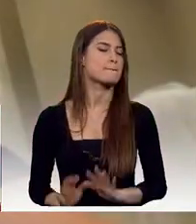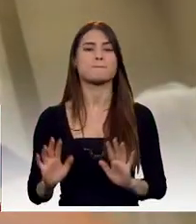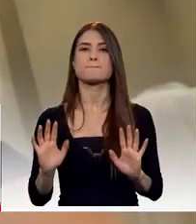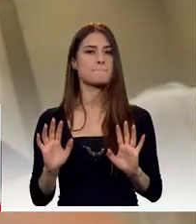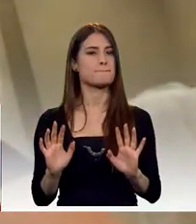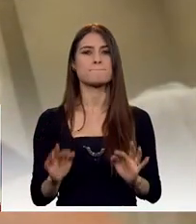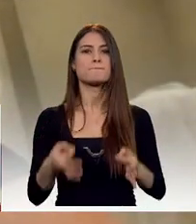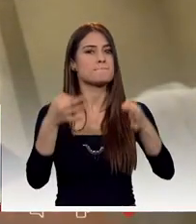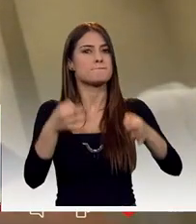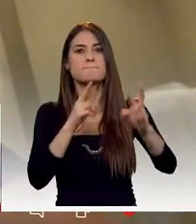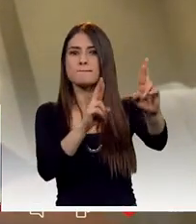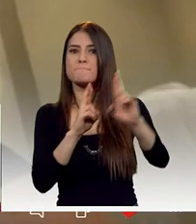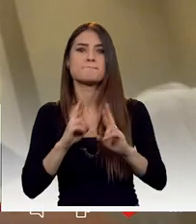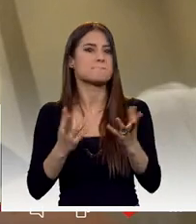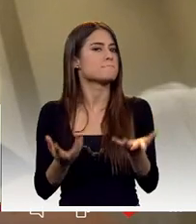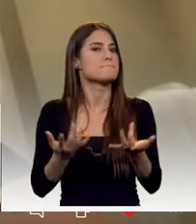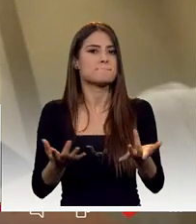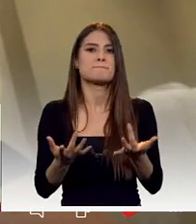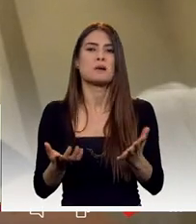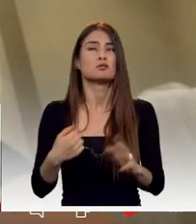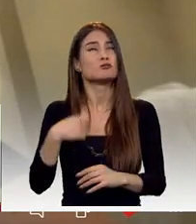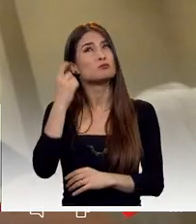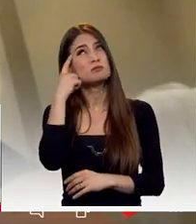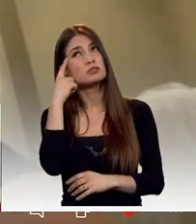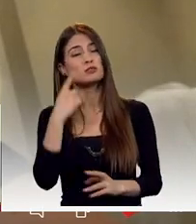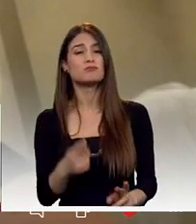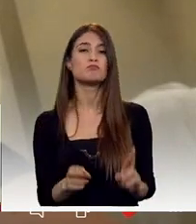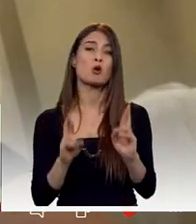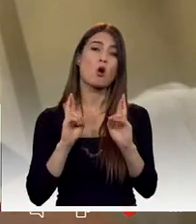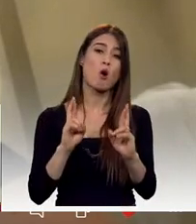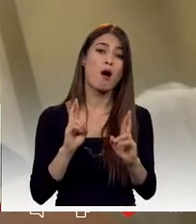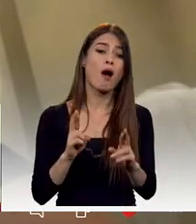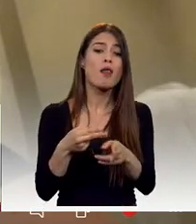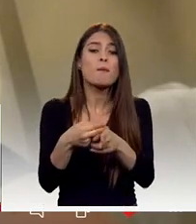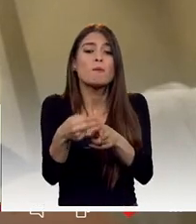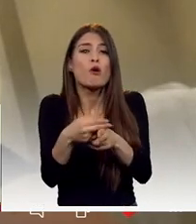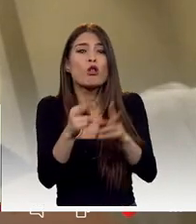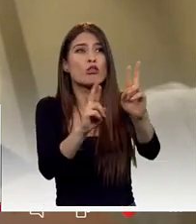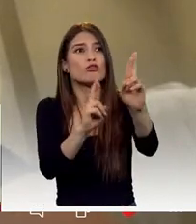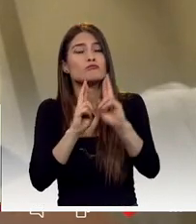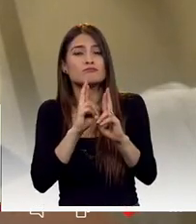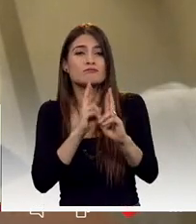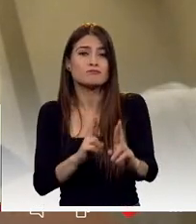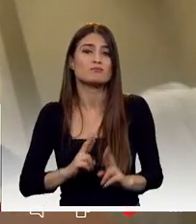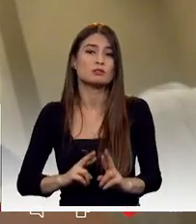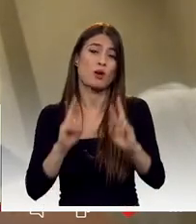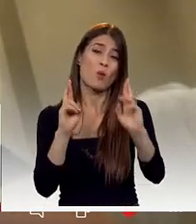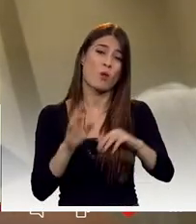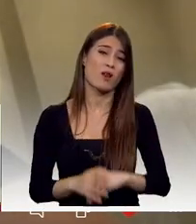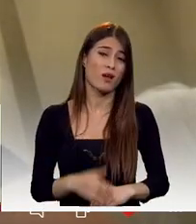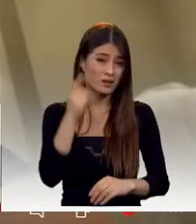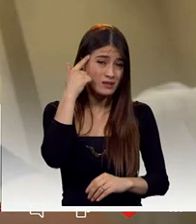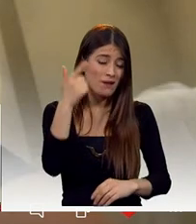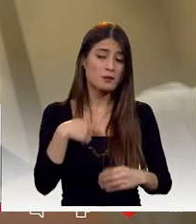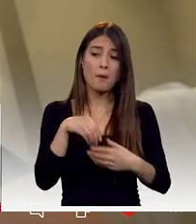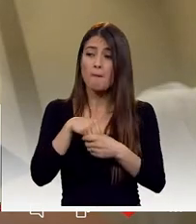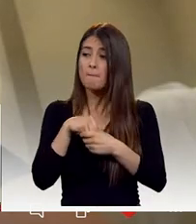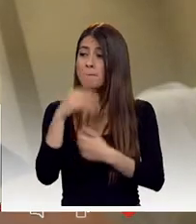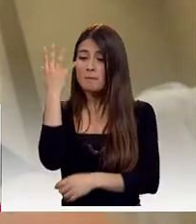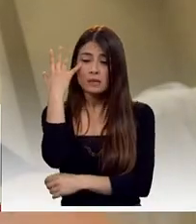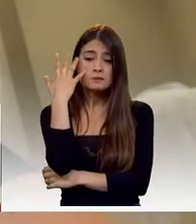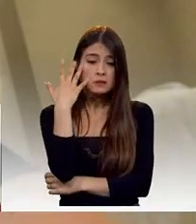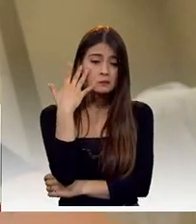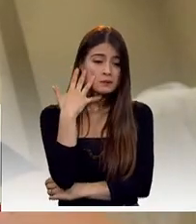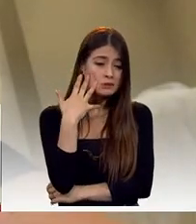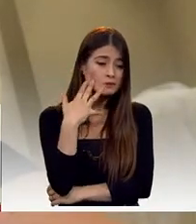espero que sea respondí a lo más pronto posible porque cada día que pasan los días cada que